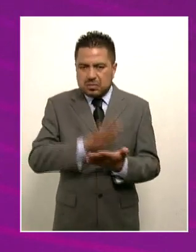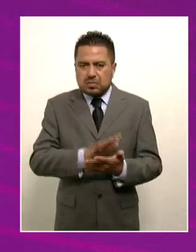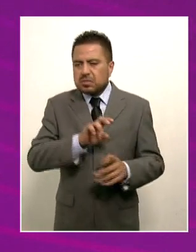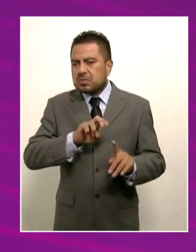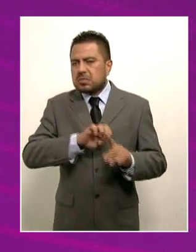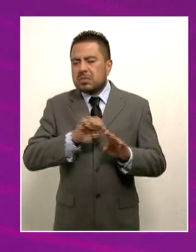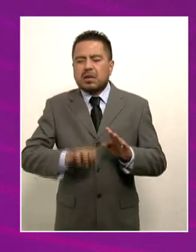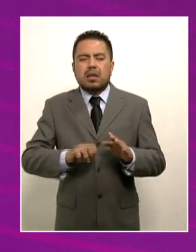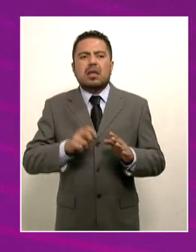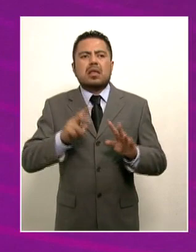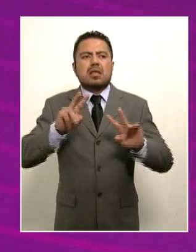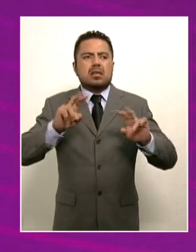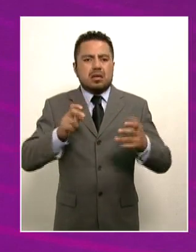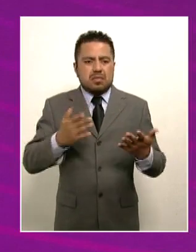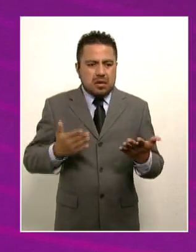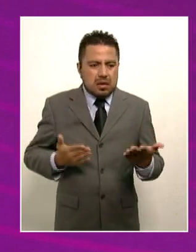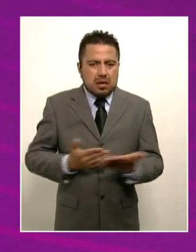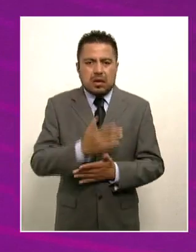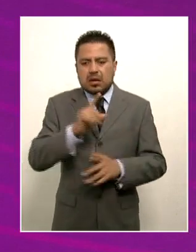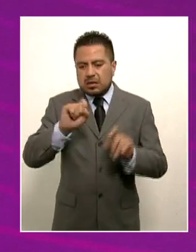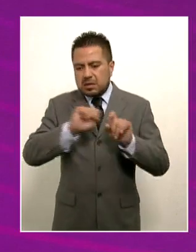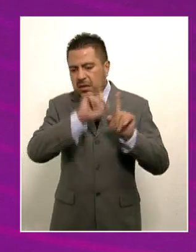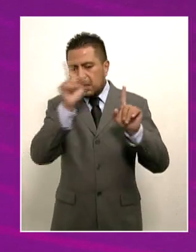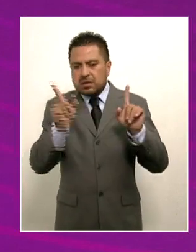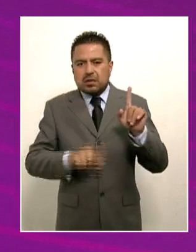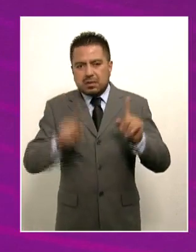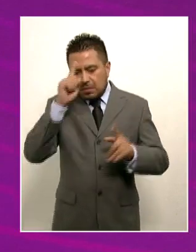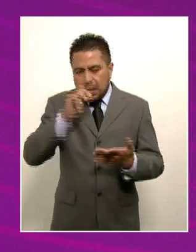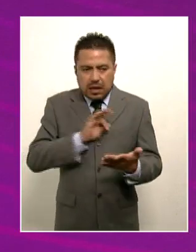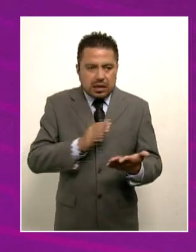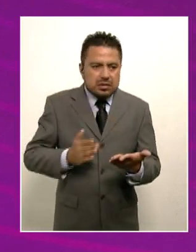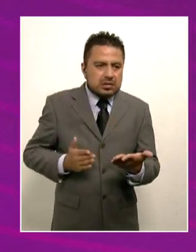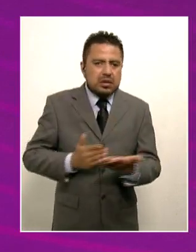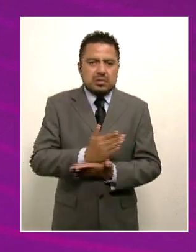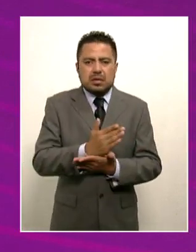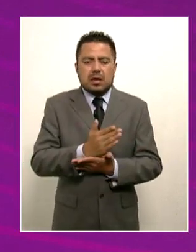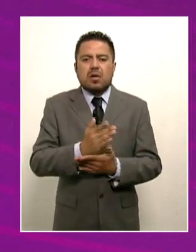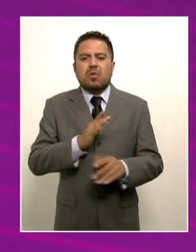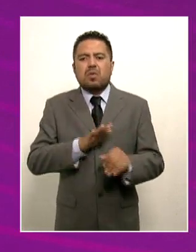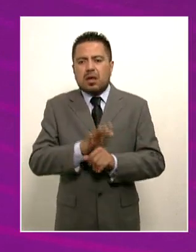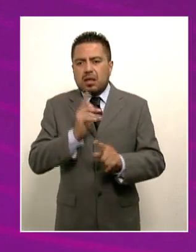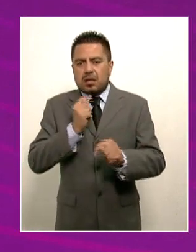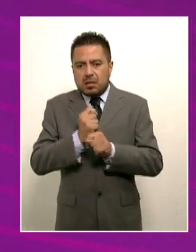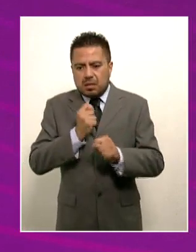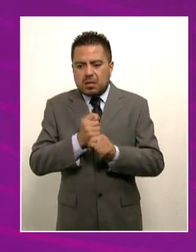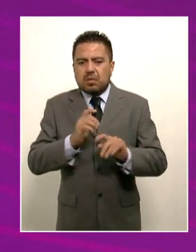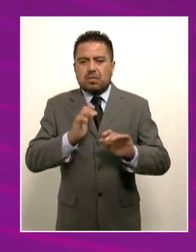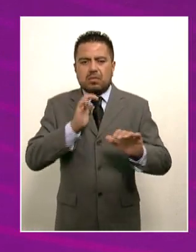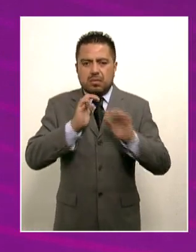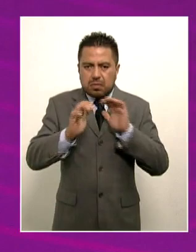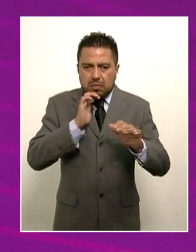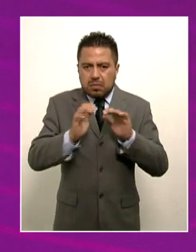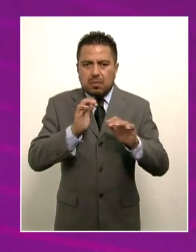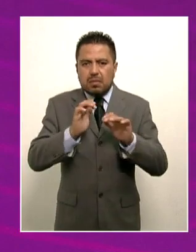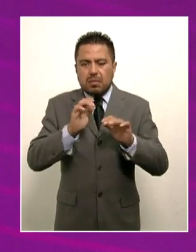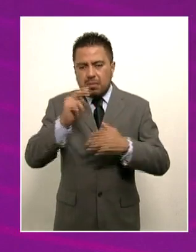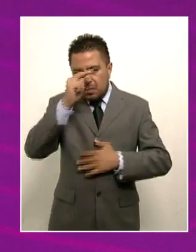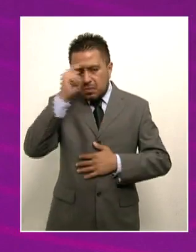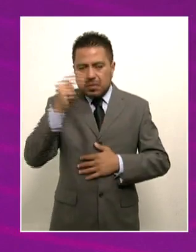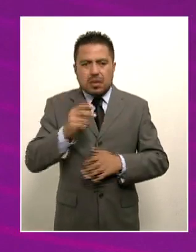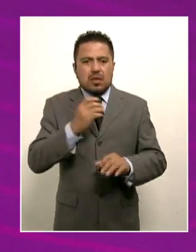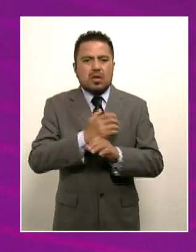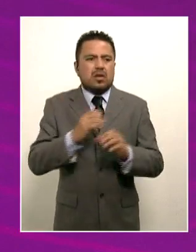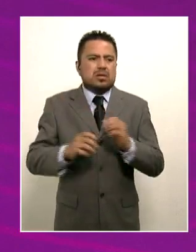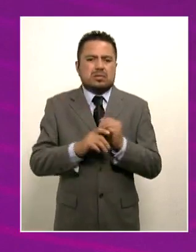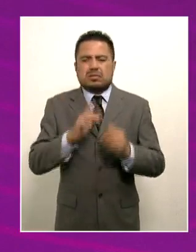tema de accesibilidad nacional para la accesibilidad, ¿no? De los transportes, de las comunicaciones. En México cosas